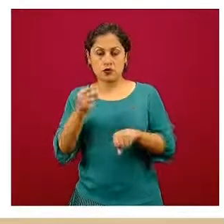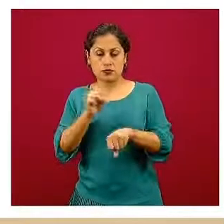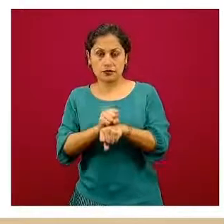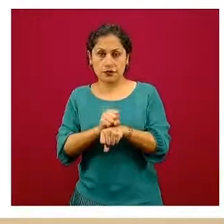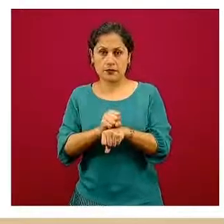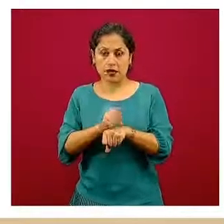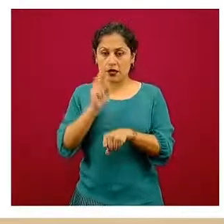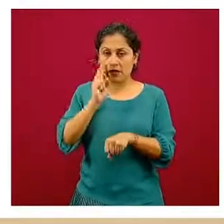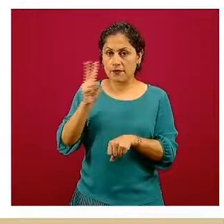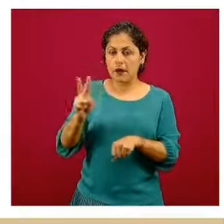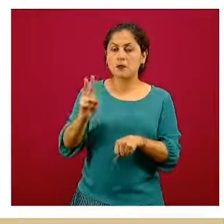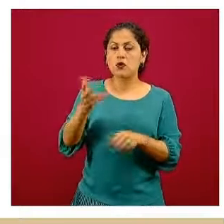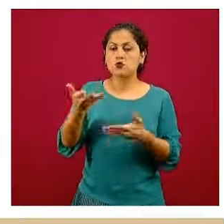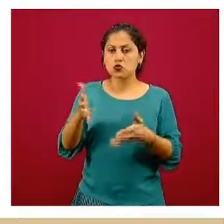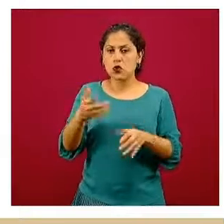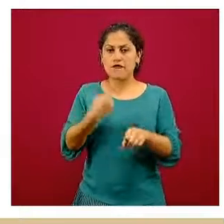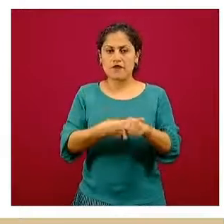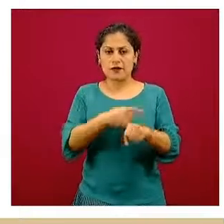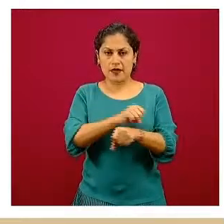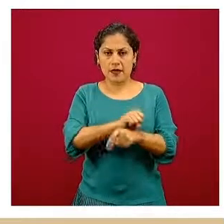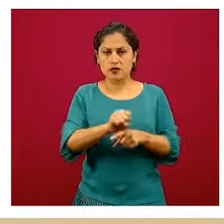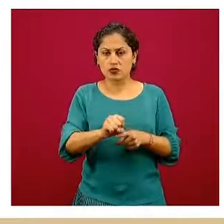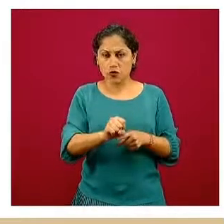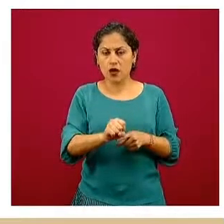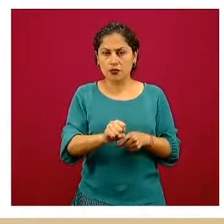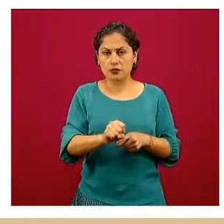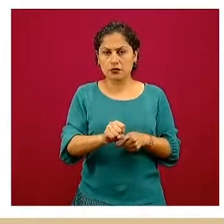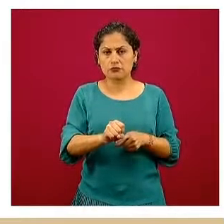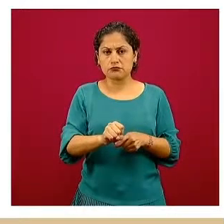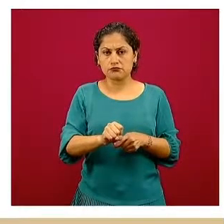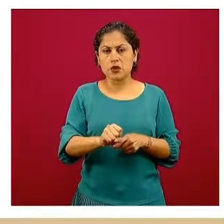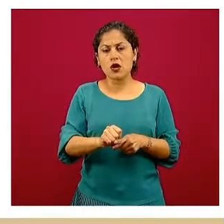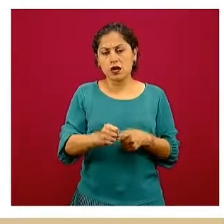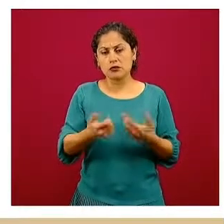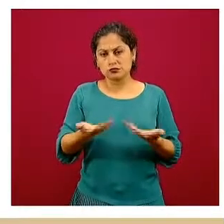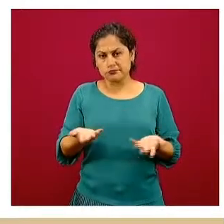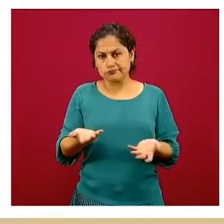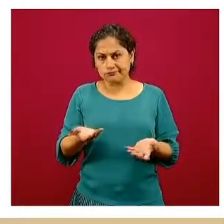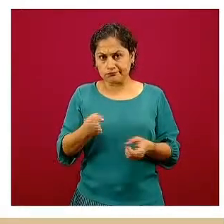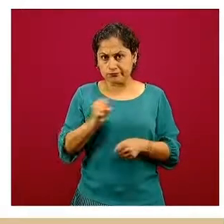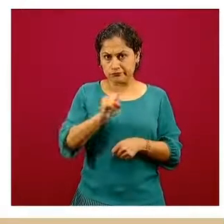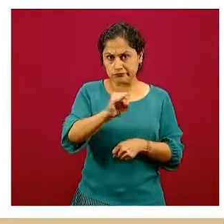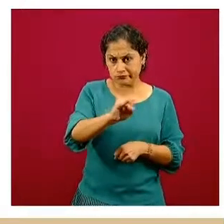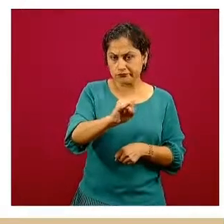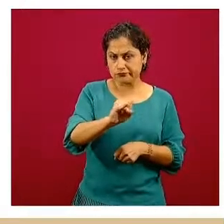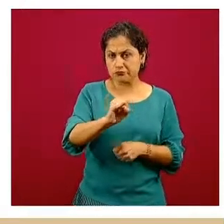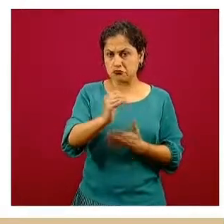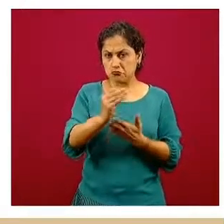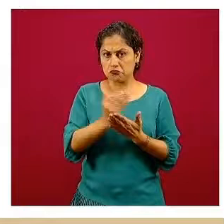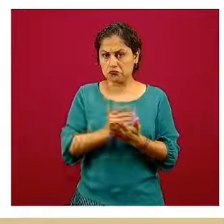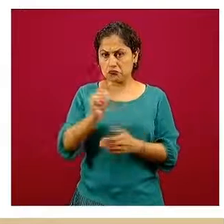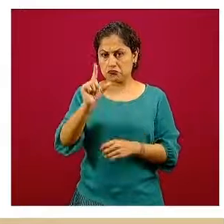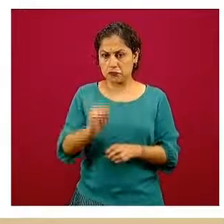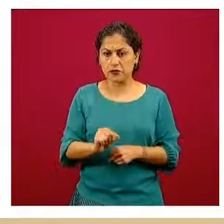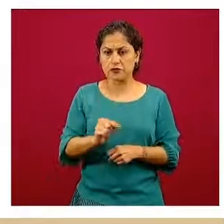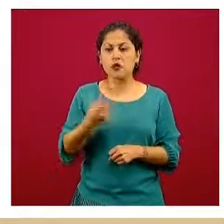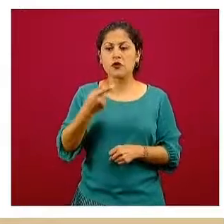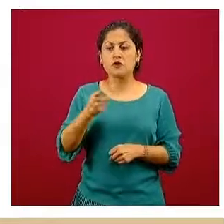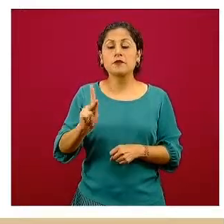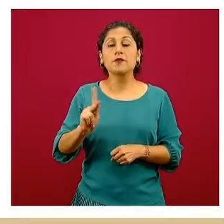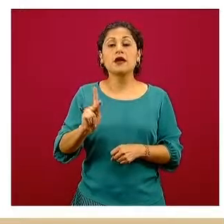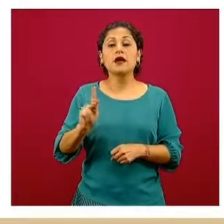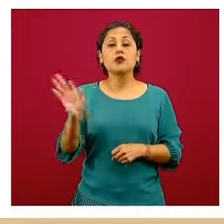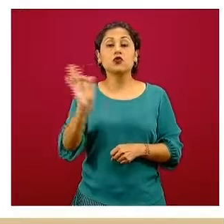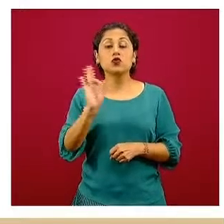una enfermedad más leve genera un porcentaje de positividad también menor, mientras el cuadro clínico del paciente se